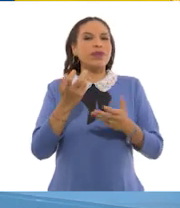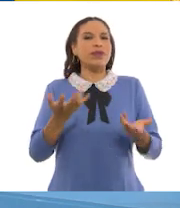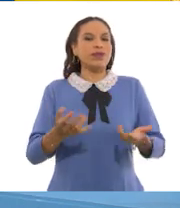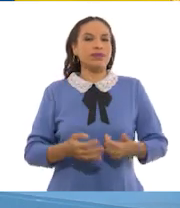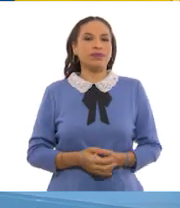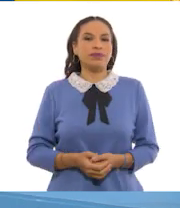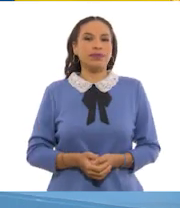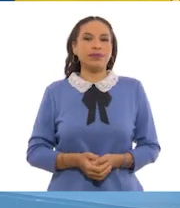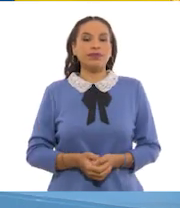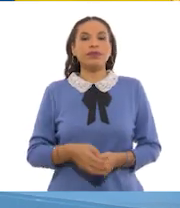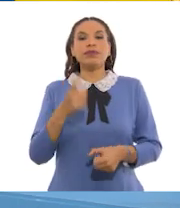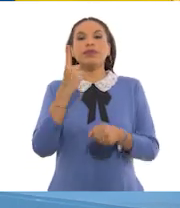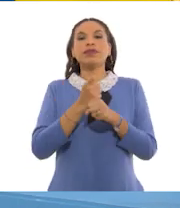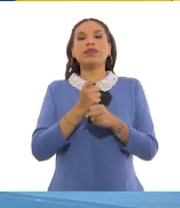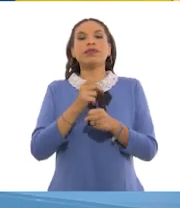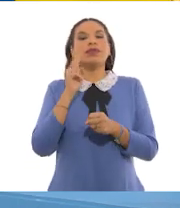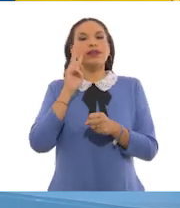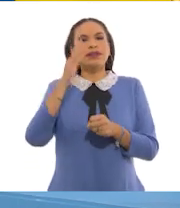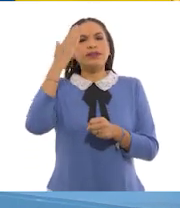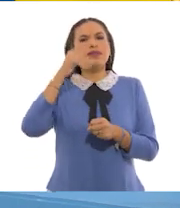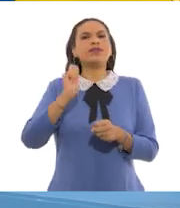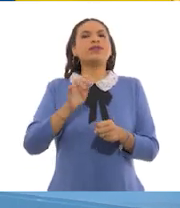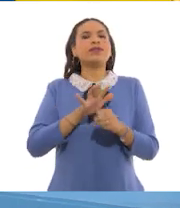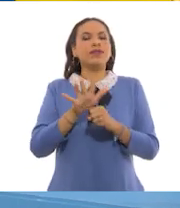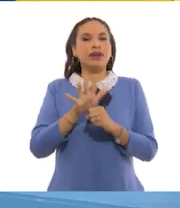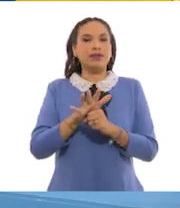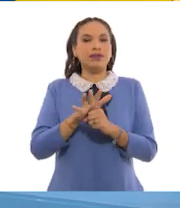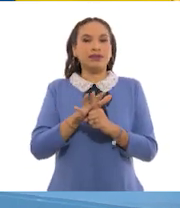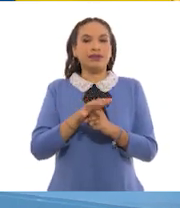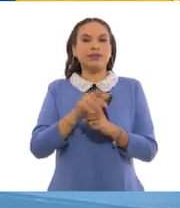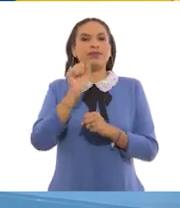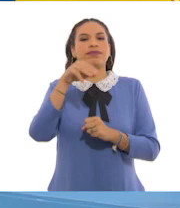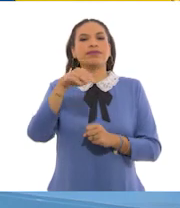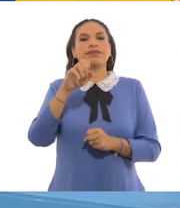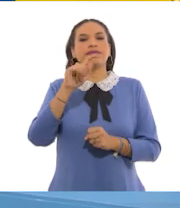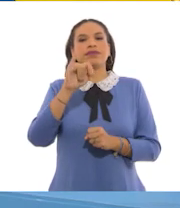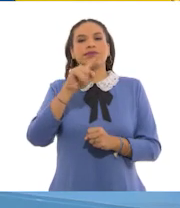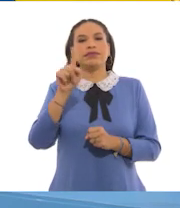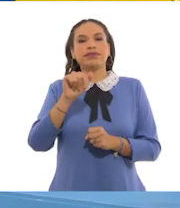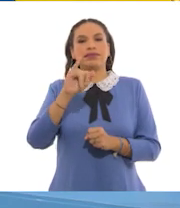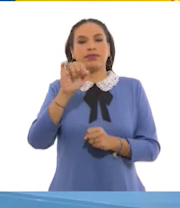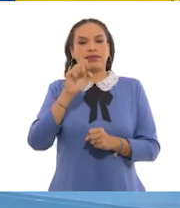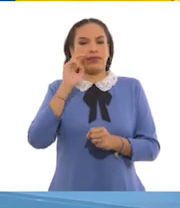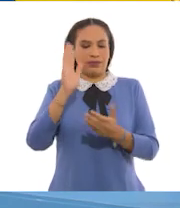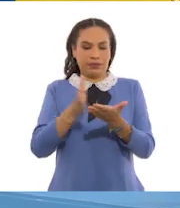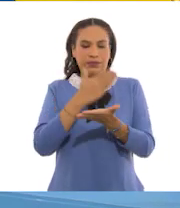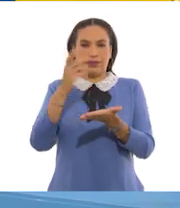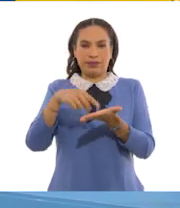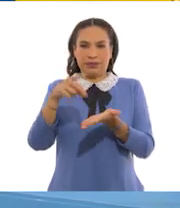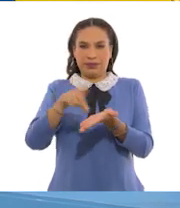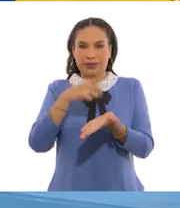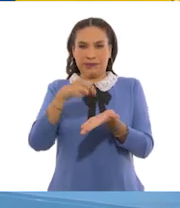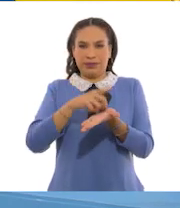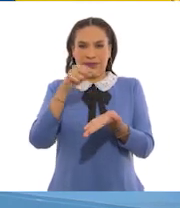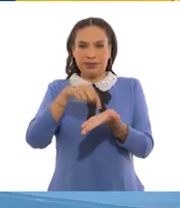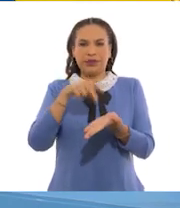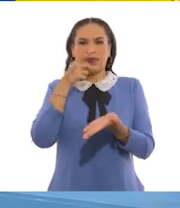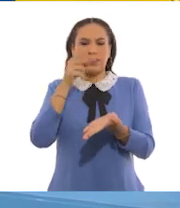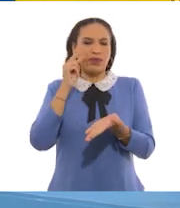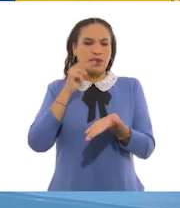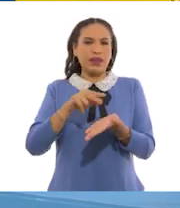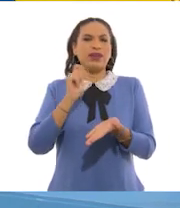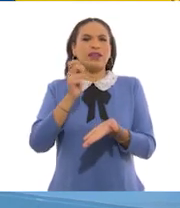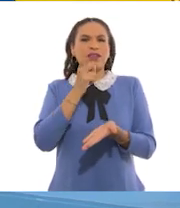bien. Lo primero que tenemos que saber es qué es el mestizaje. Si buscamos en el diccionario de la lengua española, veremos